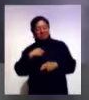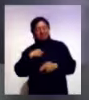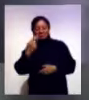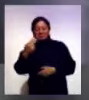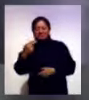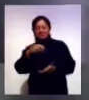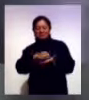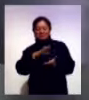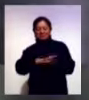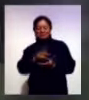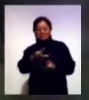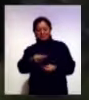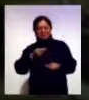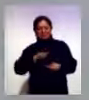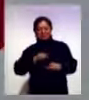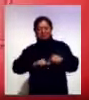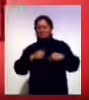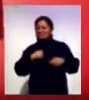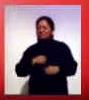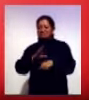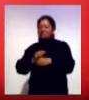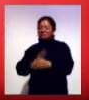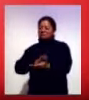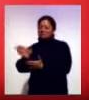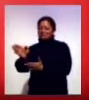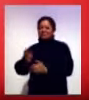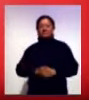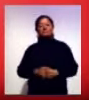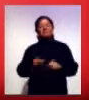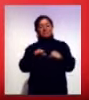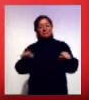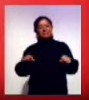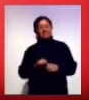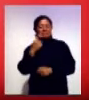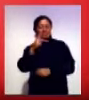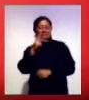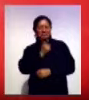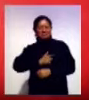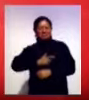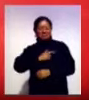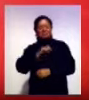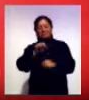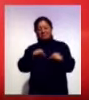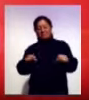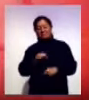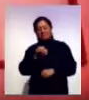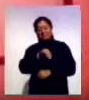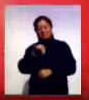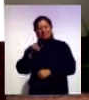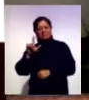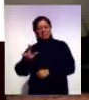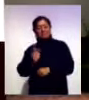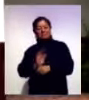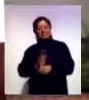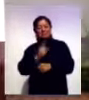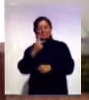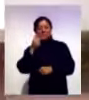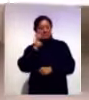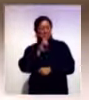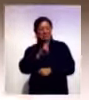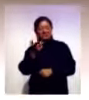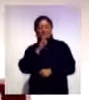Vamos a ver un adelanto. El cine como tú lo quieres ver. Sala Miguel en el IRA. Los mejores estrenos de esta temporada